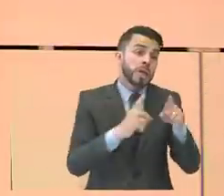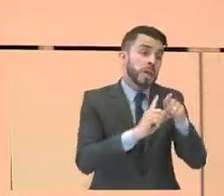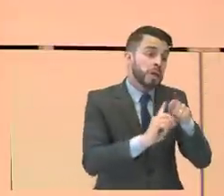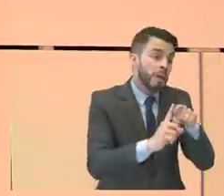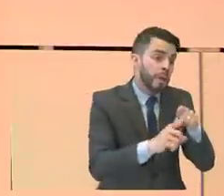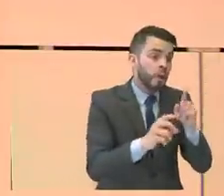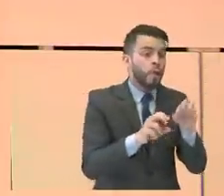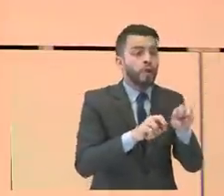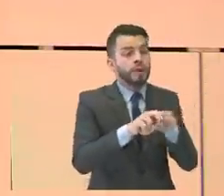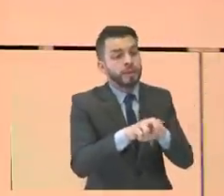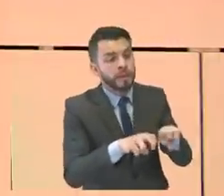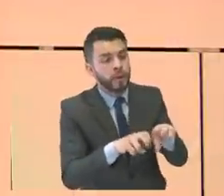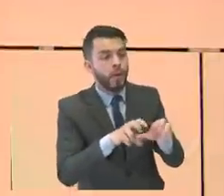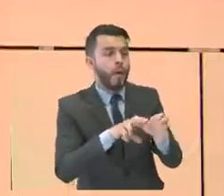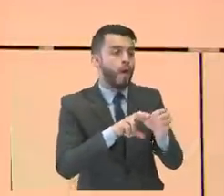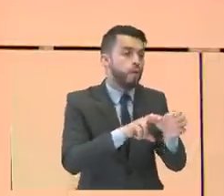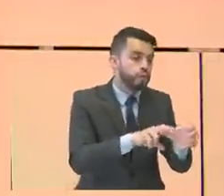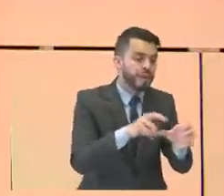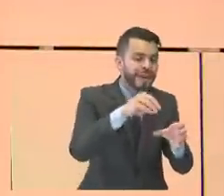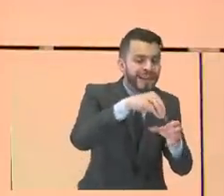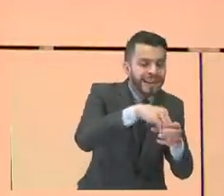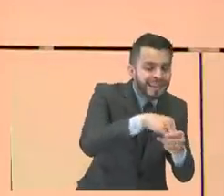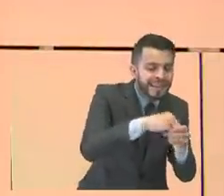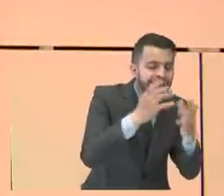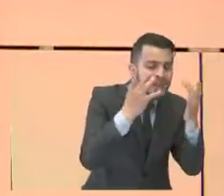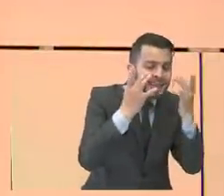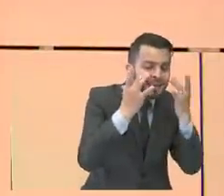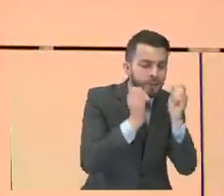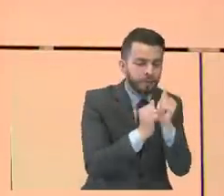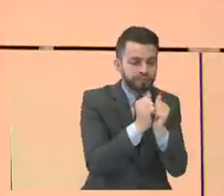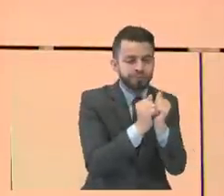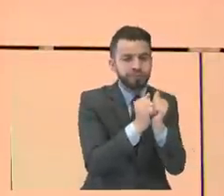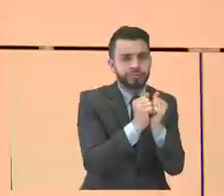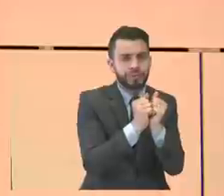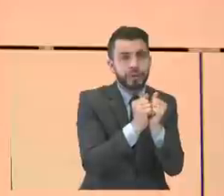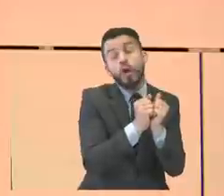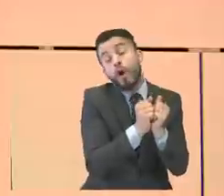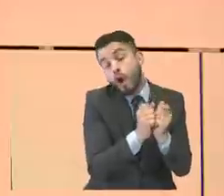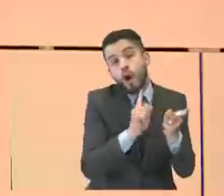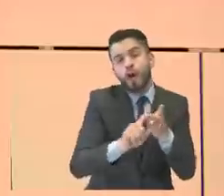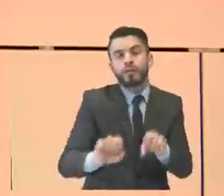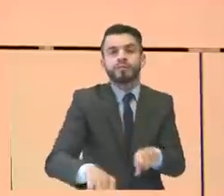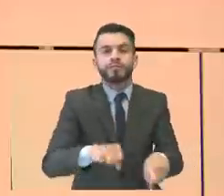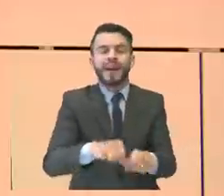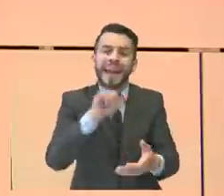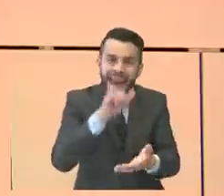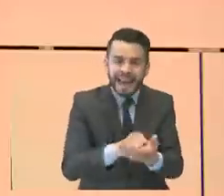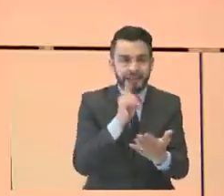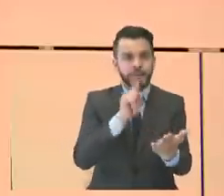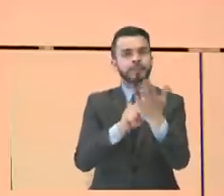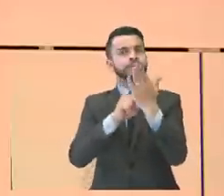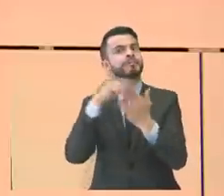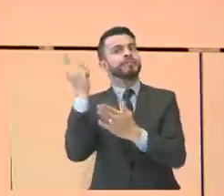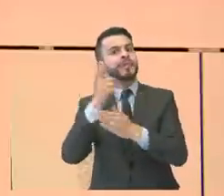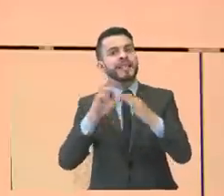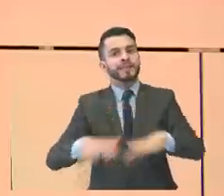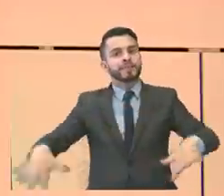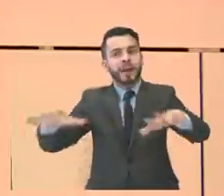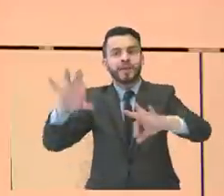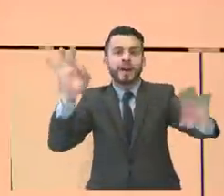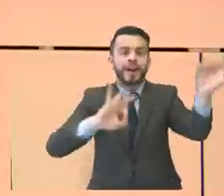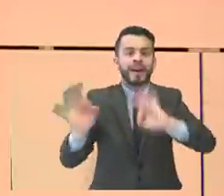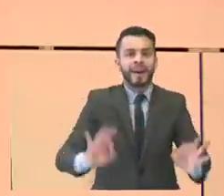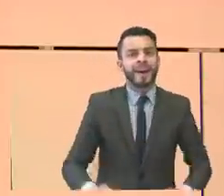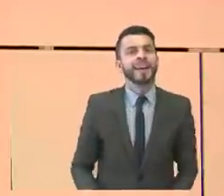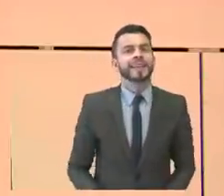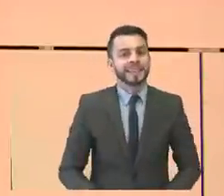bicicleta. Ese es el resumen de cómo redistribuyeron el espacio en los ciudadanos. Y esto es muy importante, porque es que,